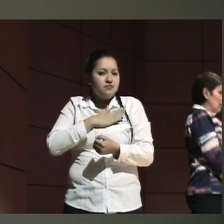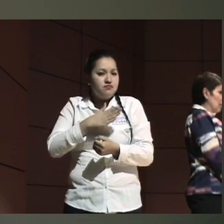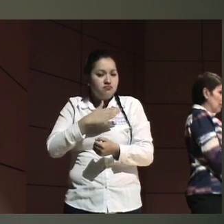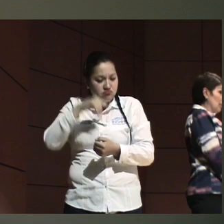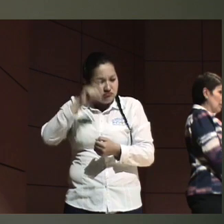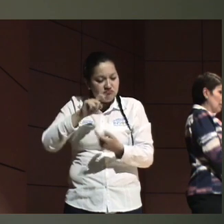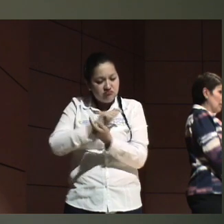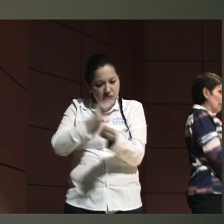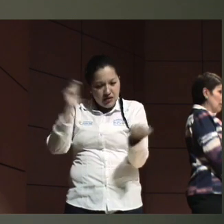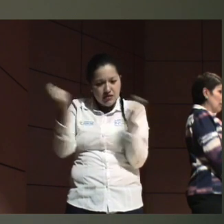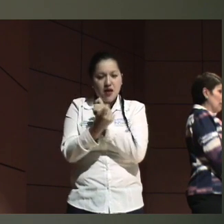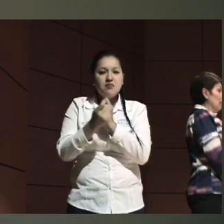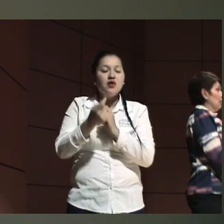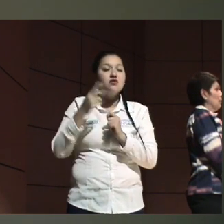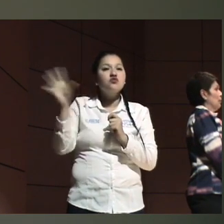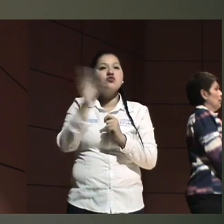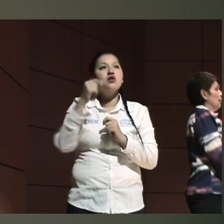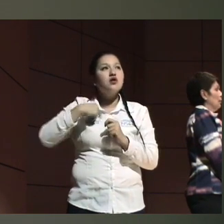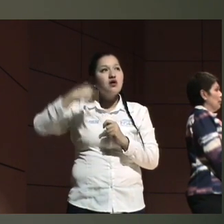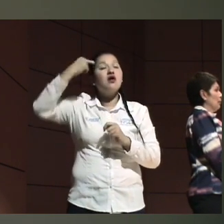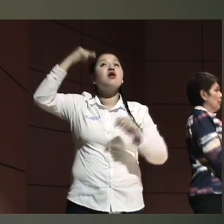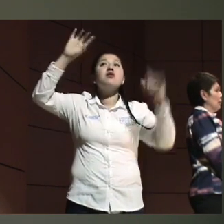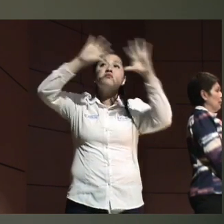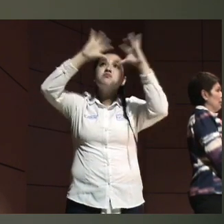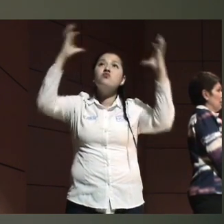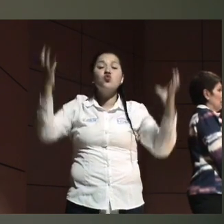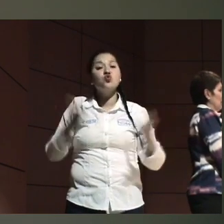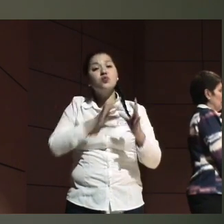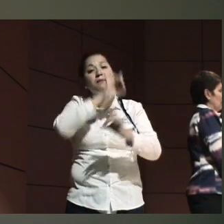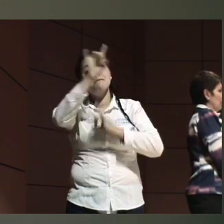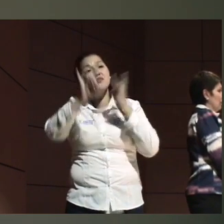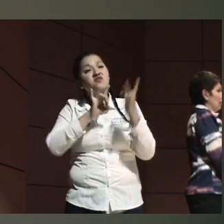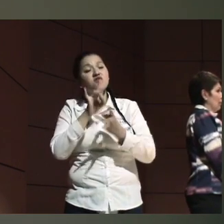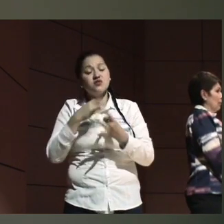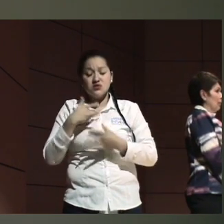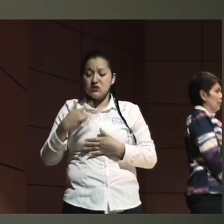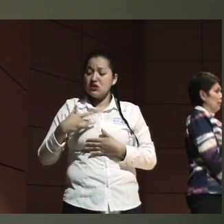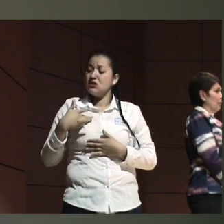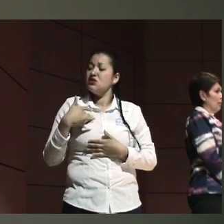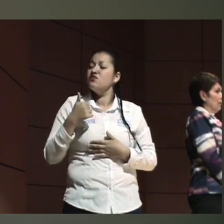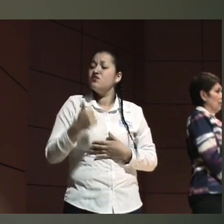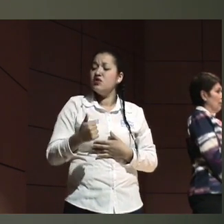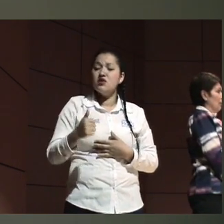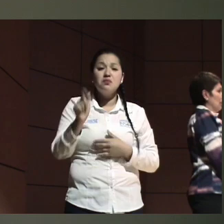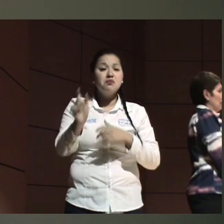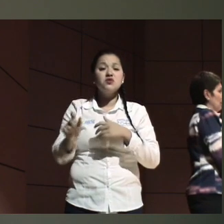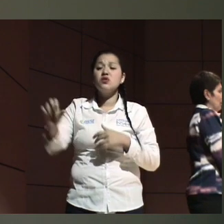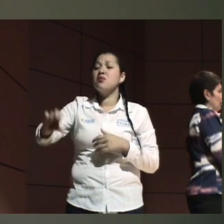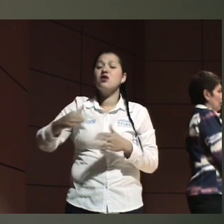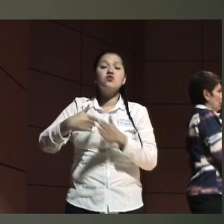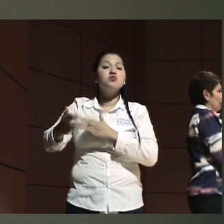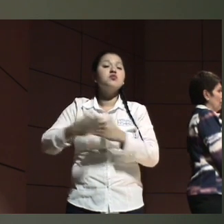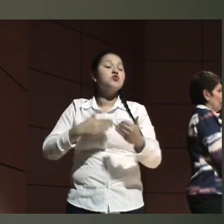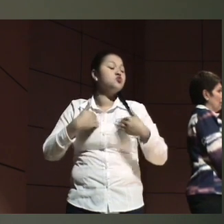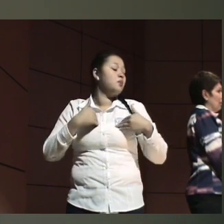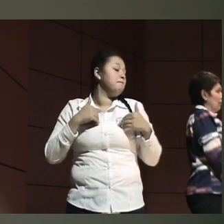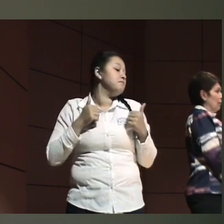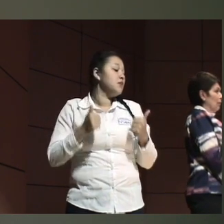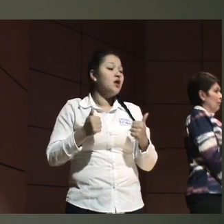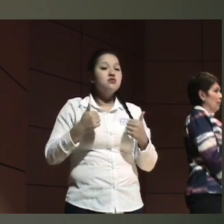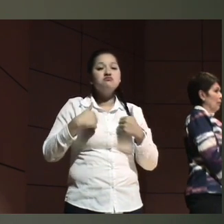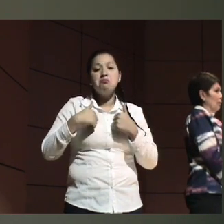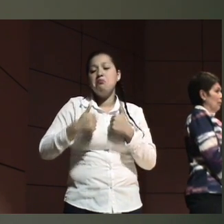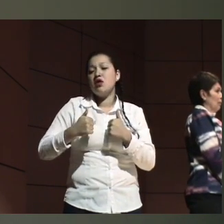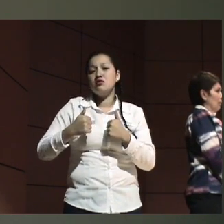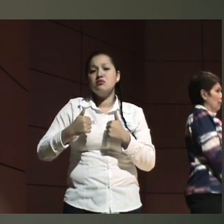o cambiar ese mundo perfecto que se construyó para que yo me sintiese a gusto y no para que estuviesen a gusto otras personas que